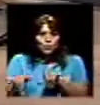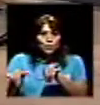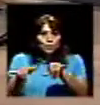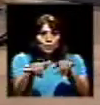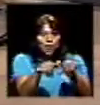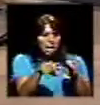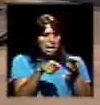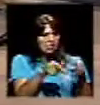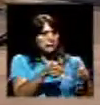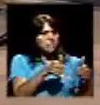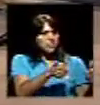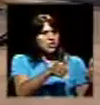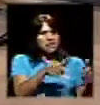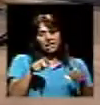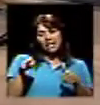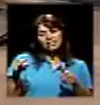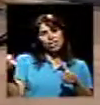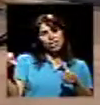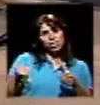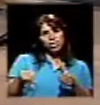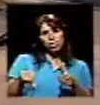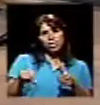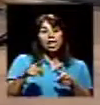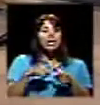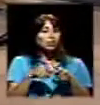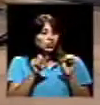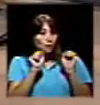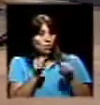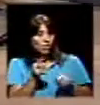usted necesita mejorar en